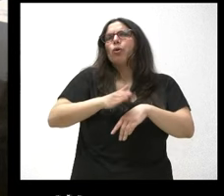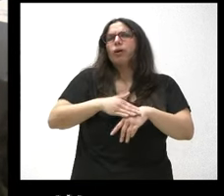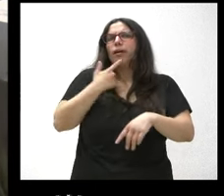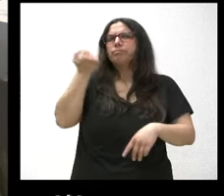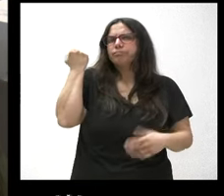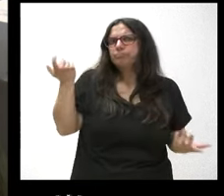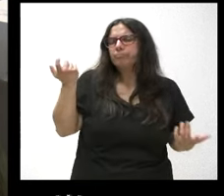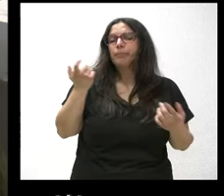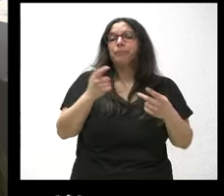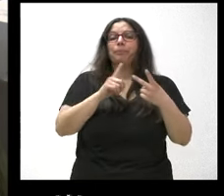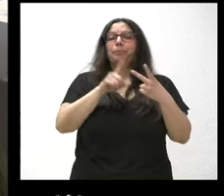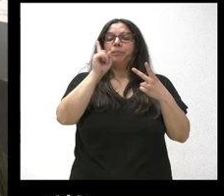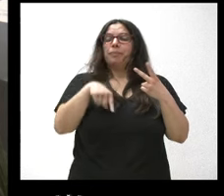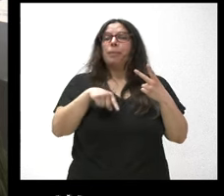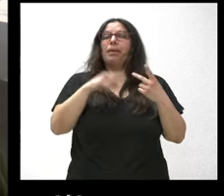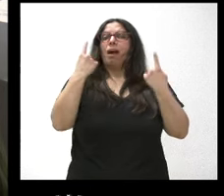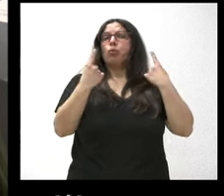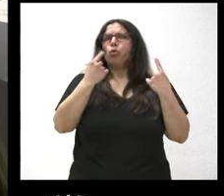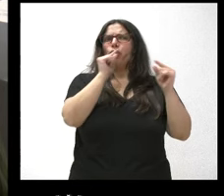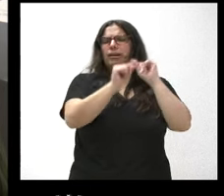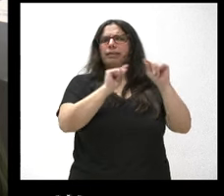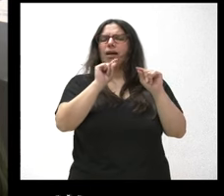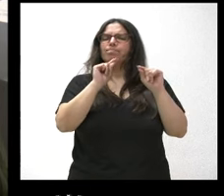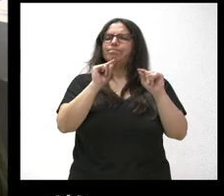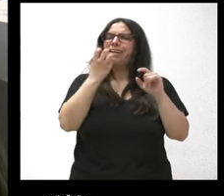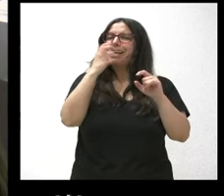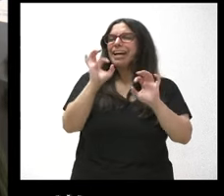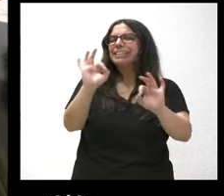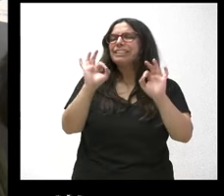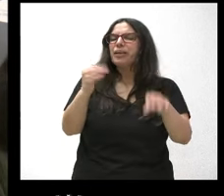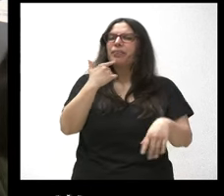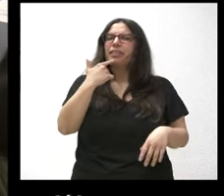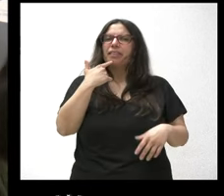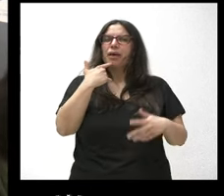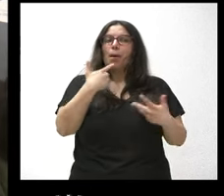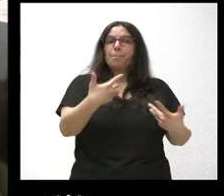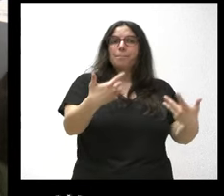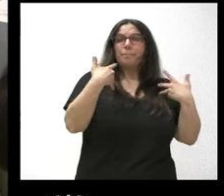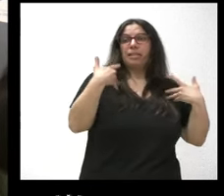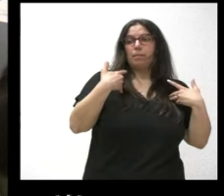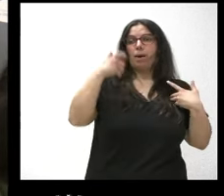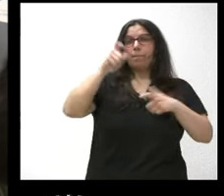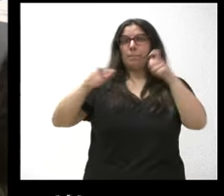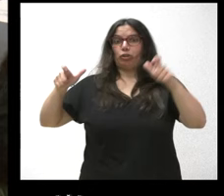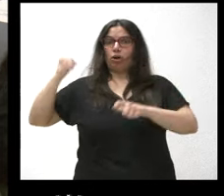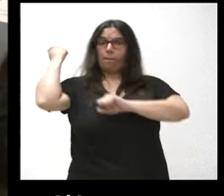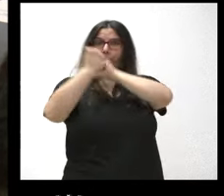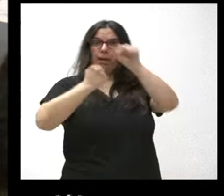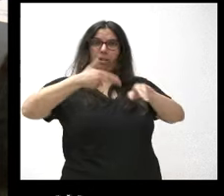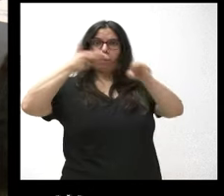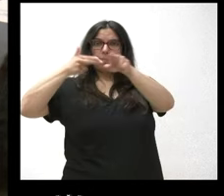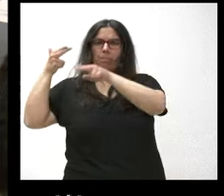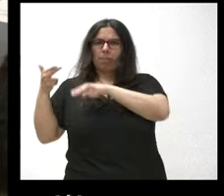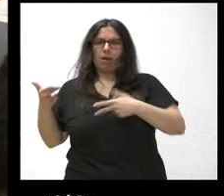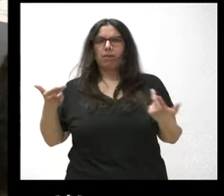las críticas hay quejas que mencionan que se equipare víctimas con verdugos y señalan lo que pasaría en Alemania si un